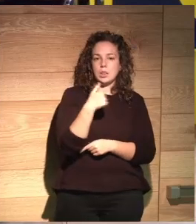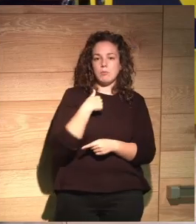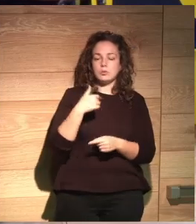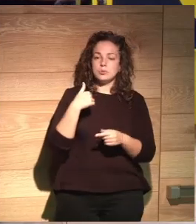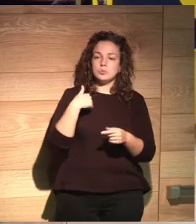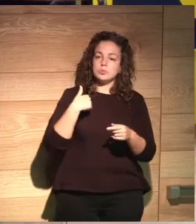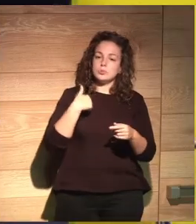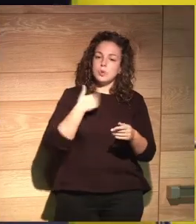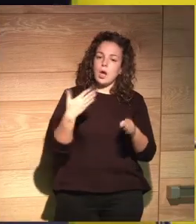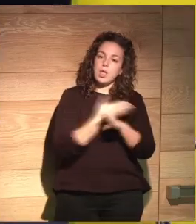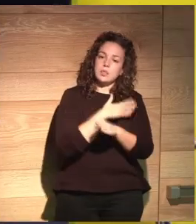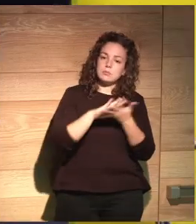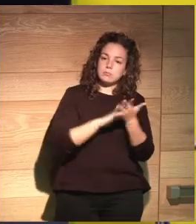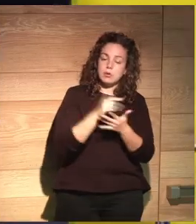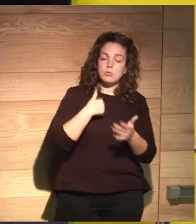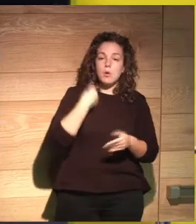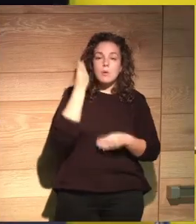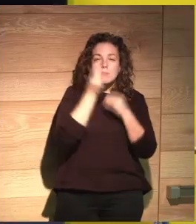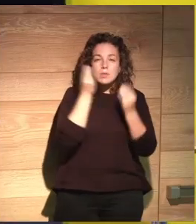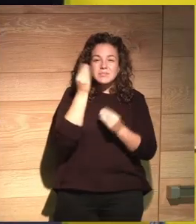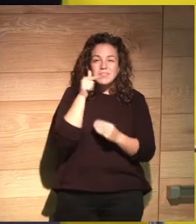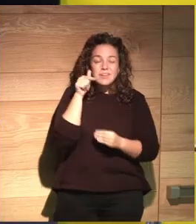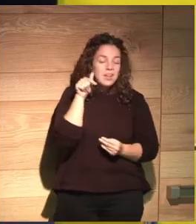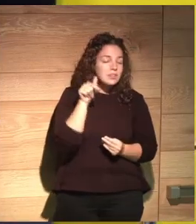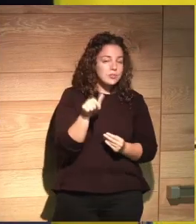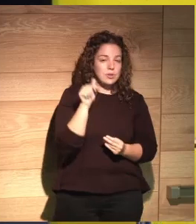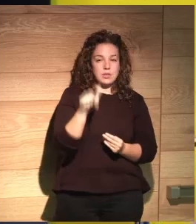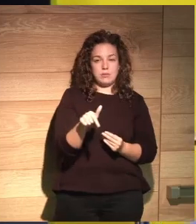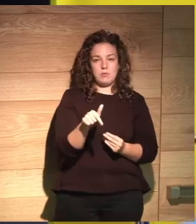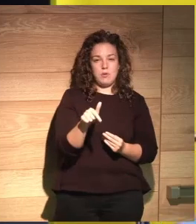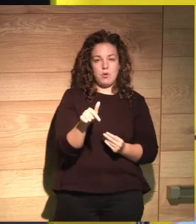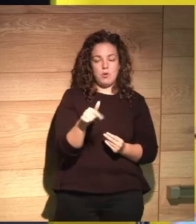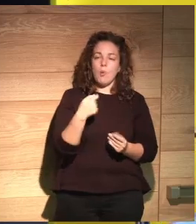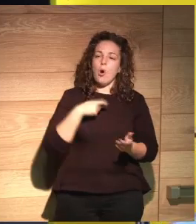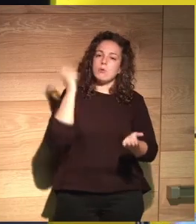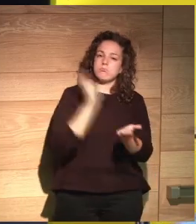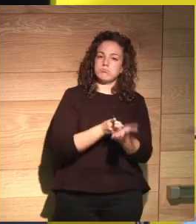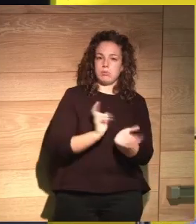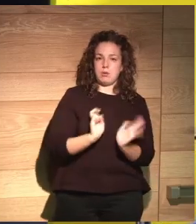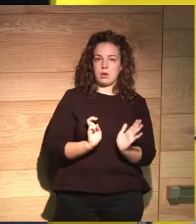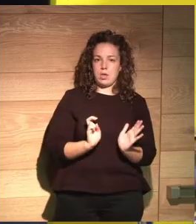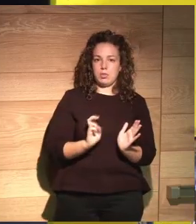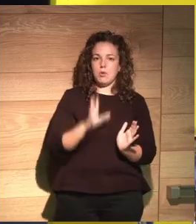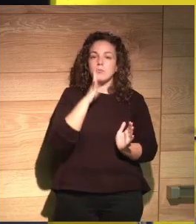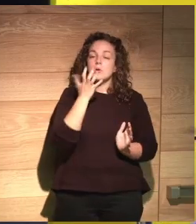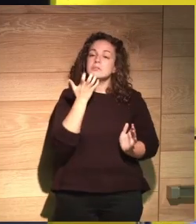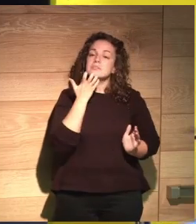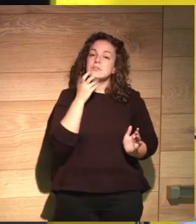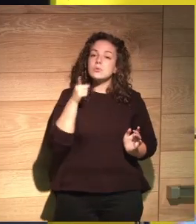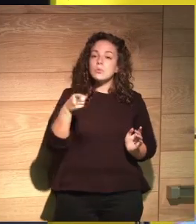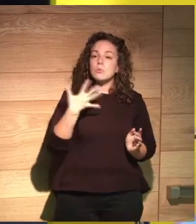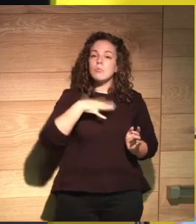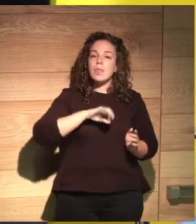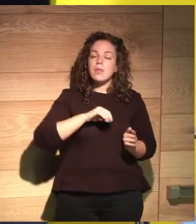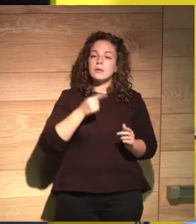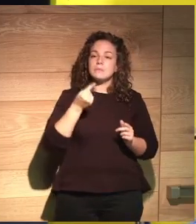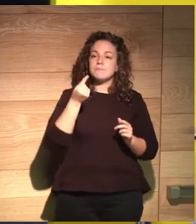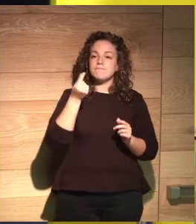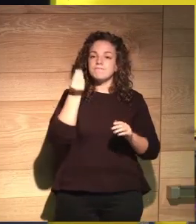hablé y yo creo que eso eso va a ser un desafío porque si vos podéis realmente financial